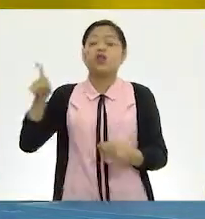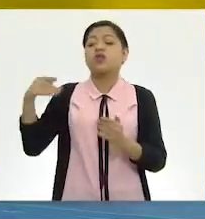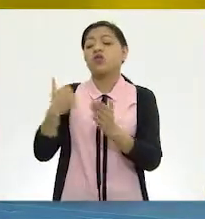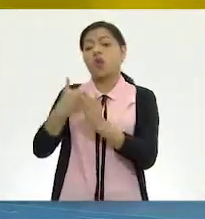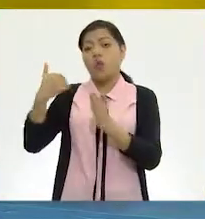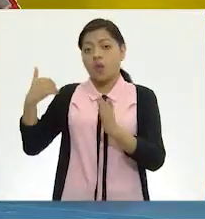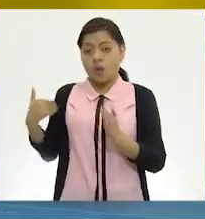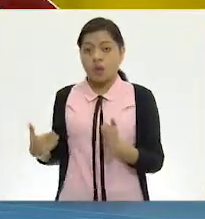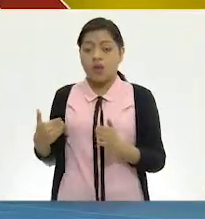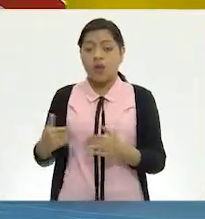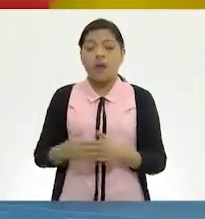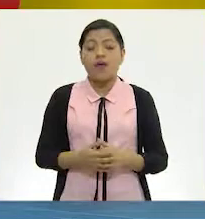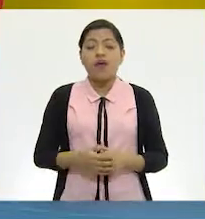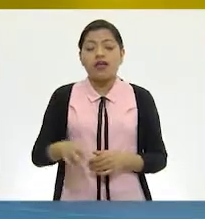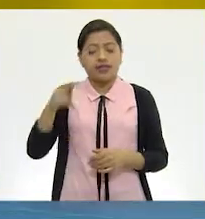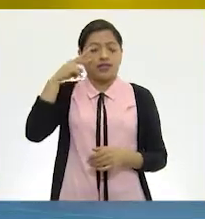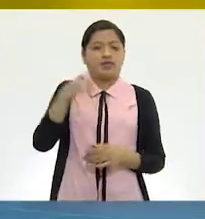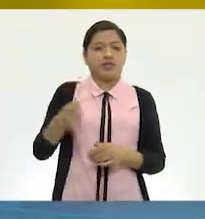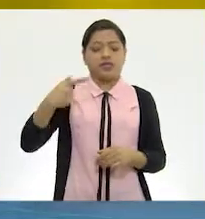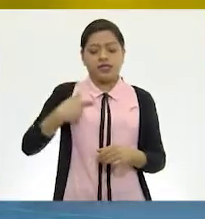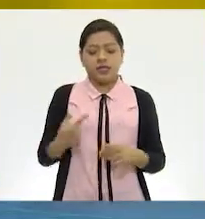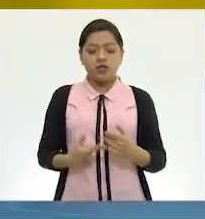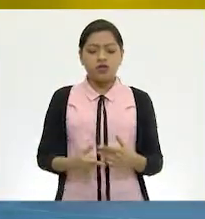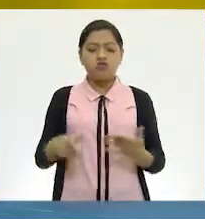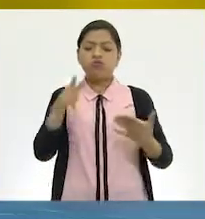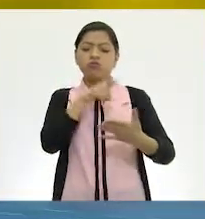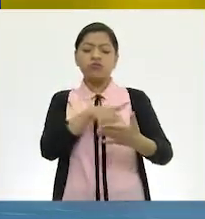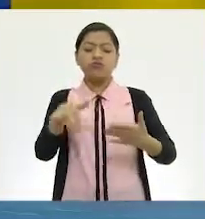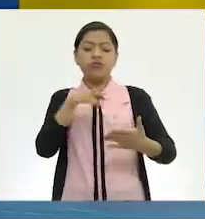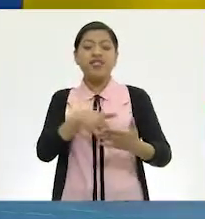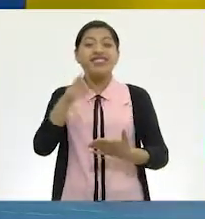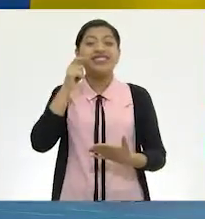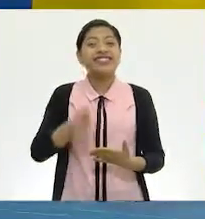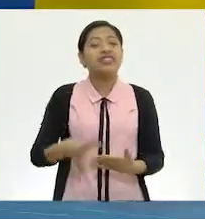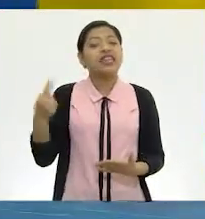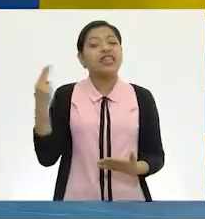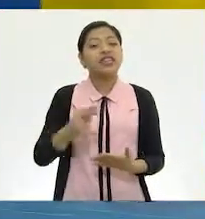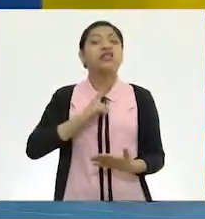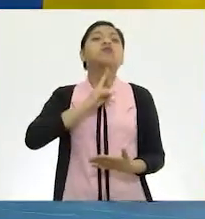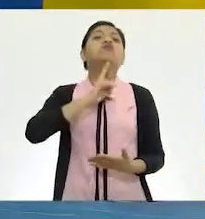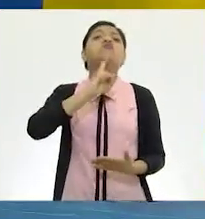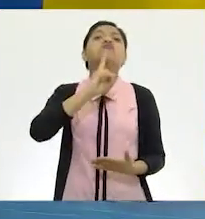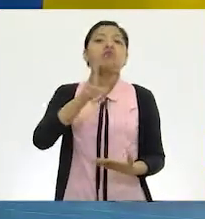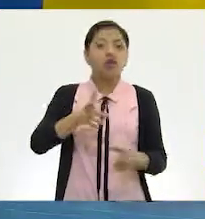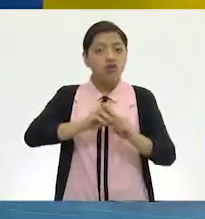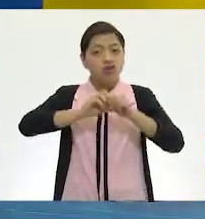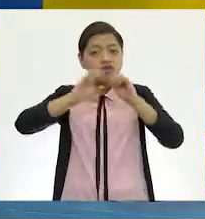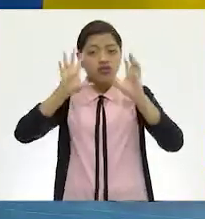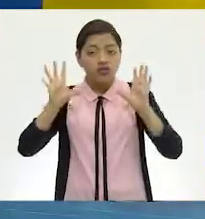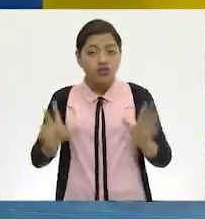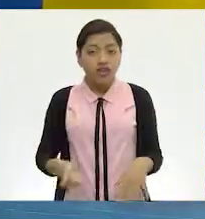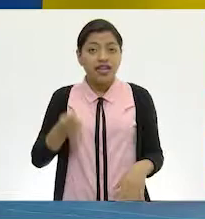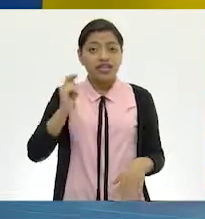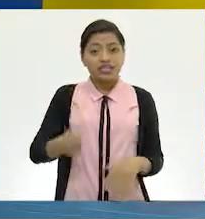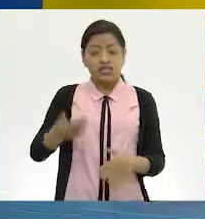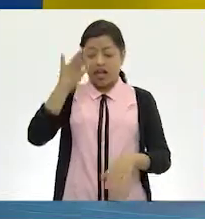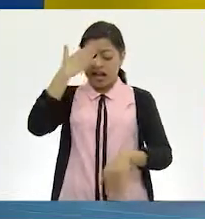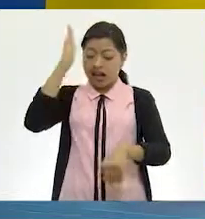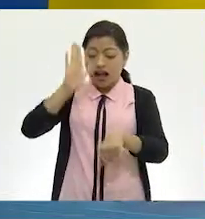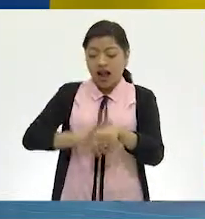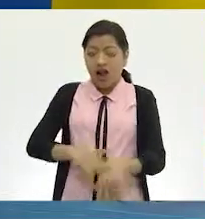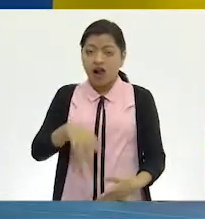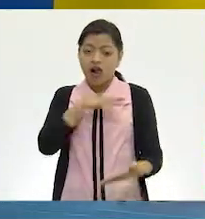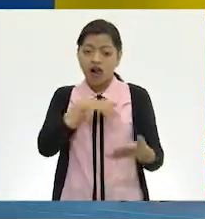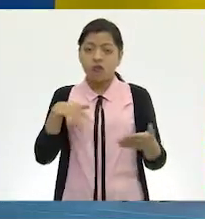lo trataba de hacer, pues exige una gran calidad vocal, ¿sí? No nos exige memoria, pero